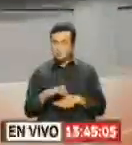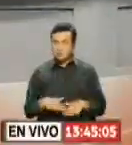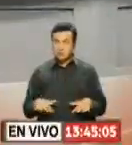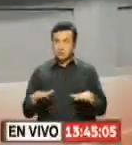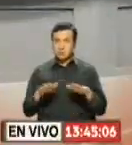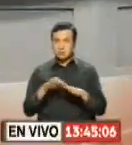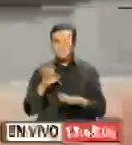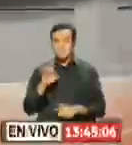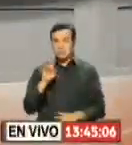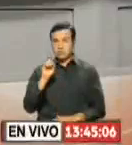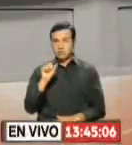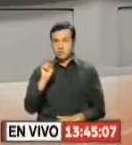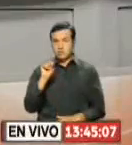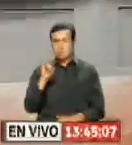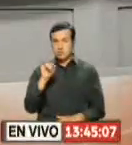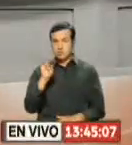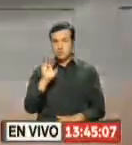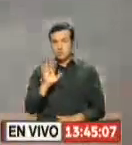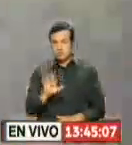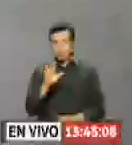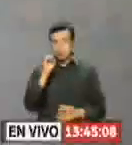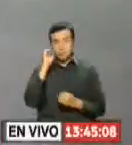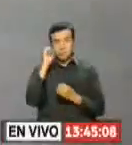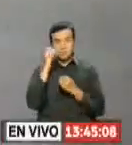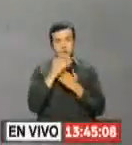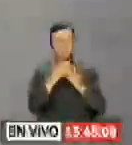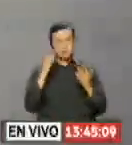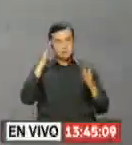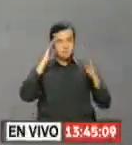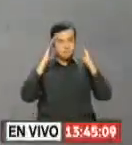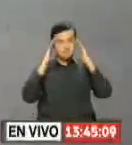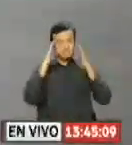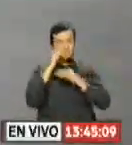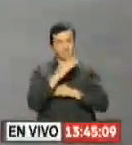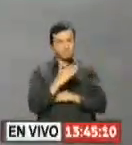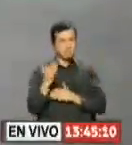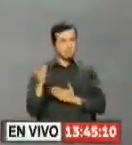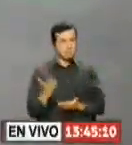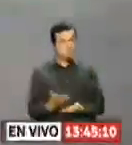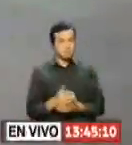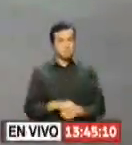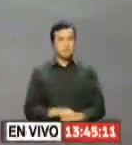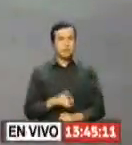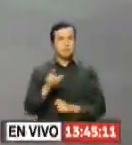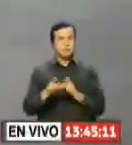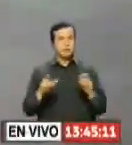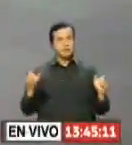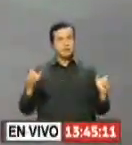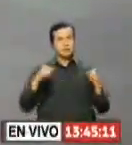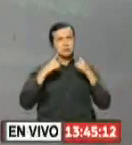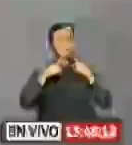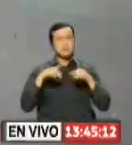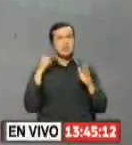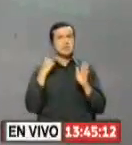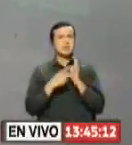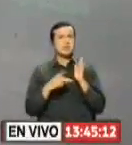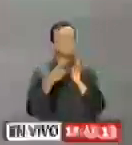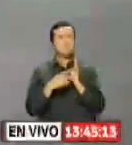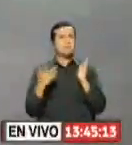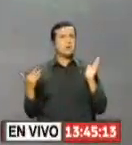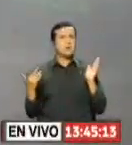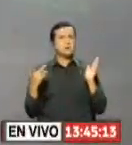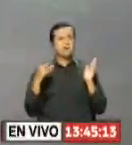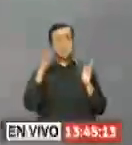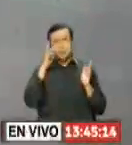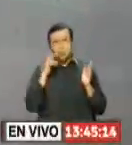nosotros Eduardo Andino para ofrecernos información al respecto. Hola Edu, bienvenido. Bienvenido. La gente está comentando, ¿qué sucede? ¿Qué opina usted?